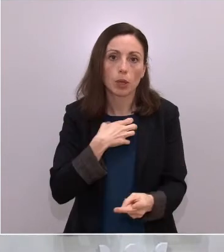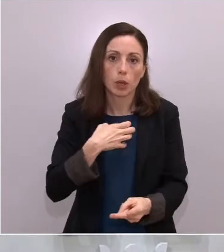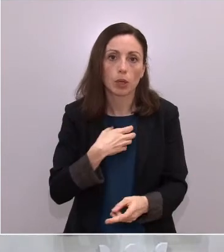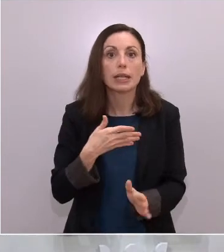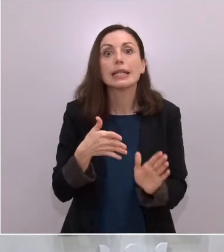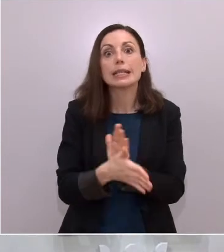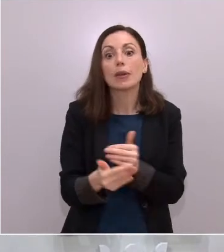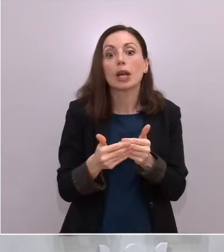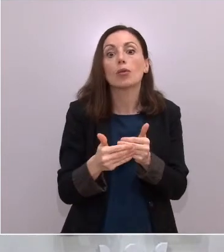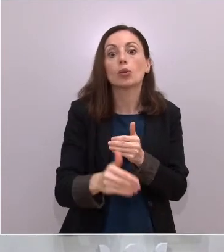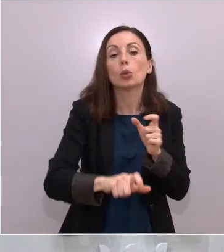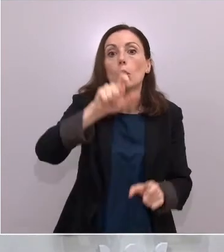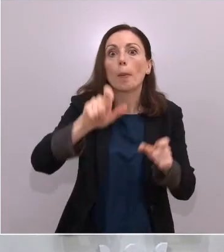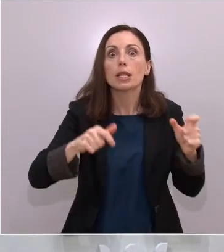generar